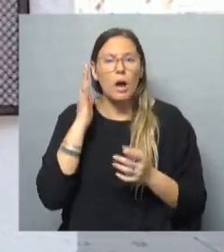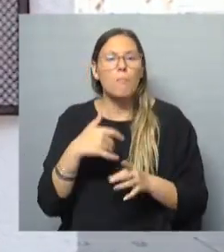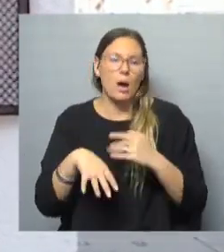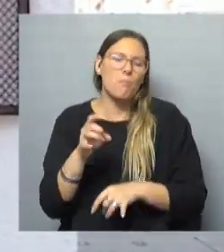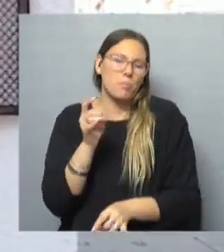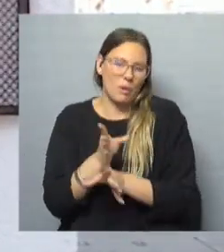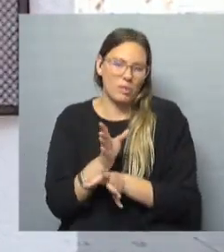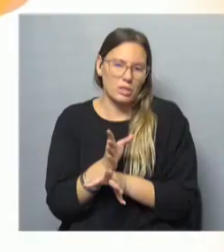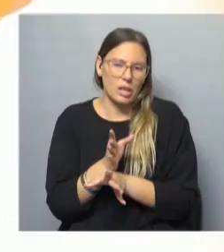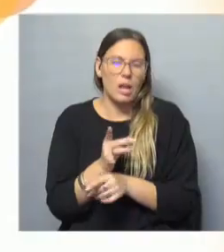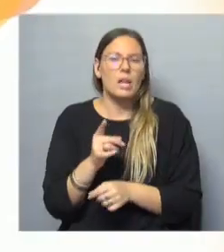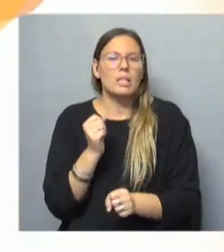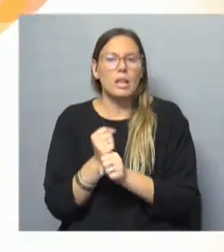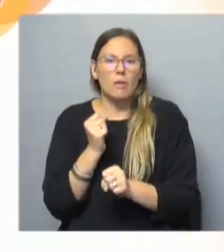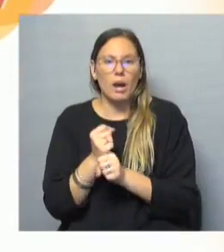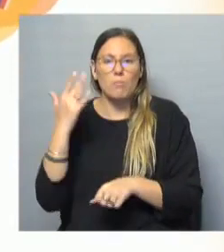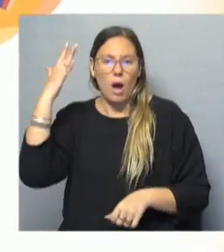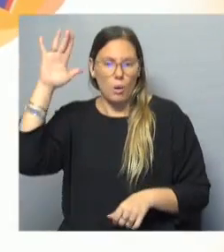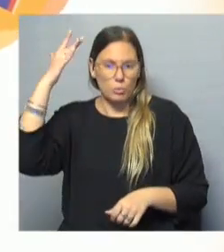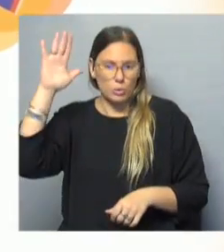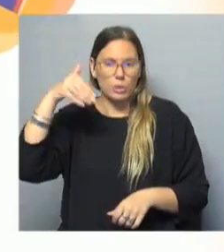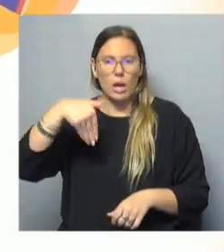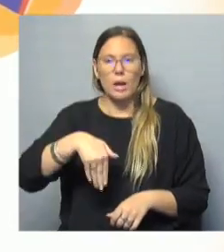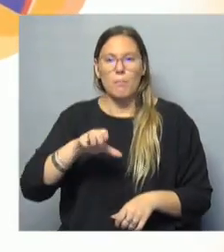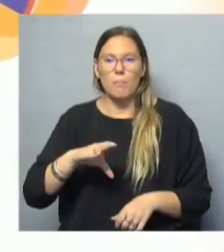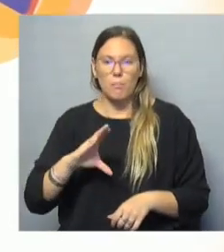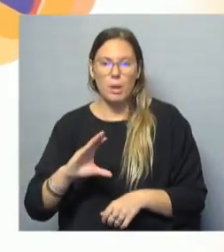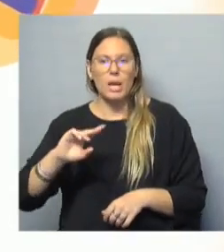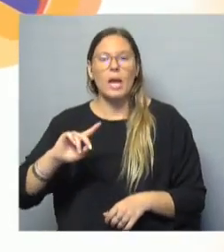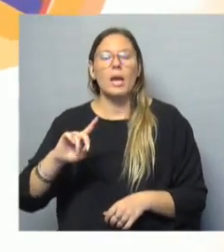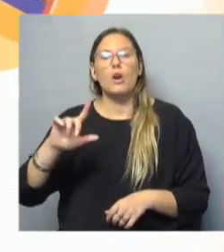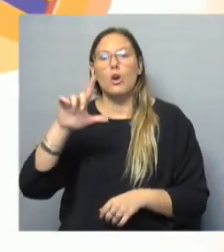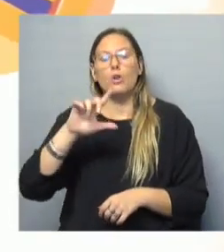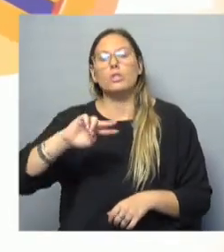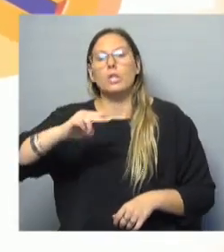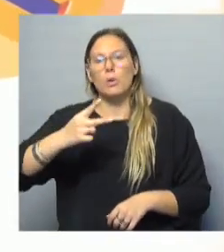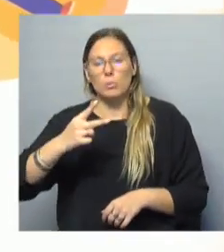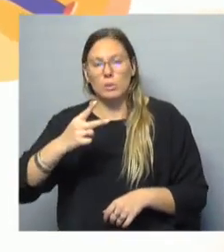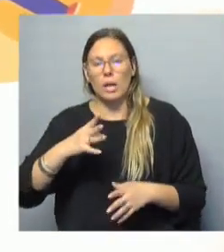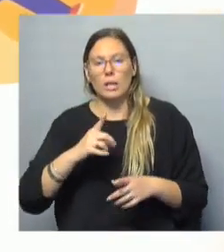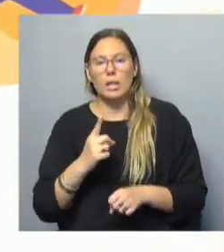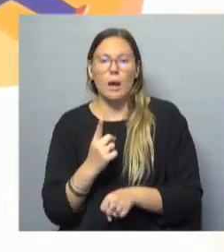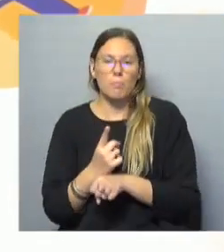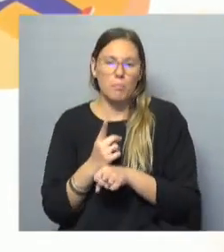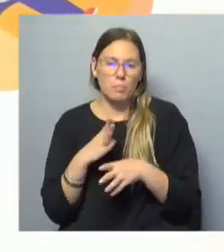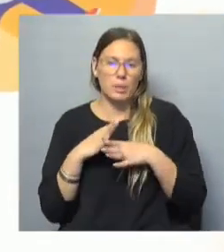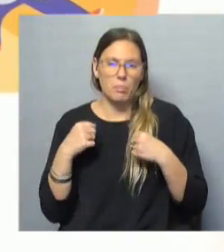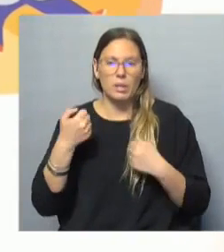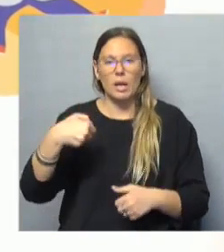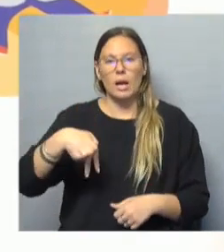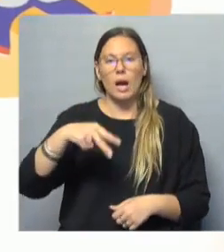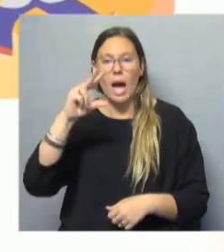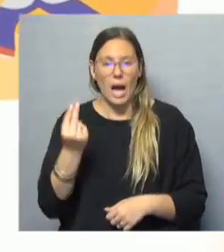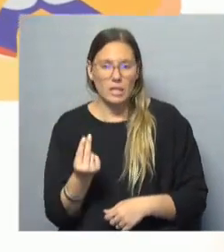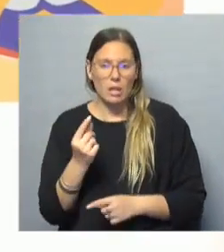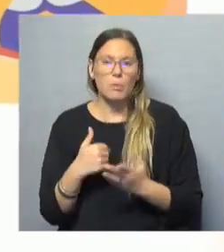profesionalizarlo un poco y estamos trabajando con autoridades, con el MEC, con secundaria, con primaria, con ANEP en algunos casos, y tratando de darle también como